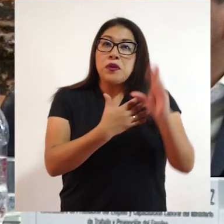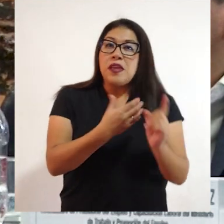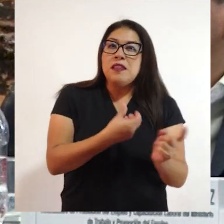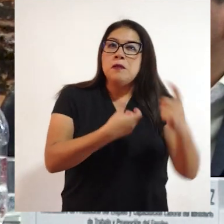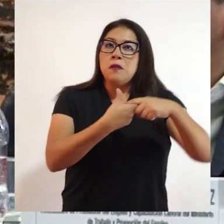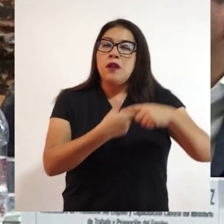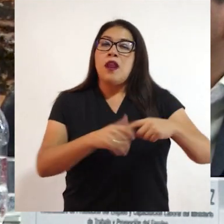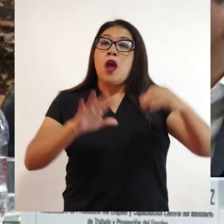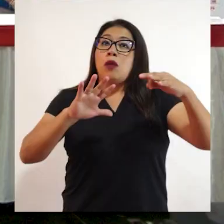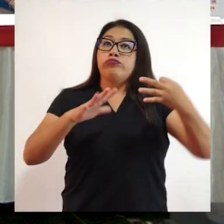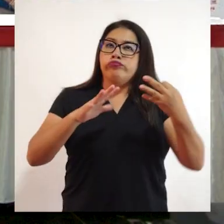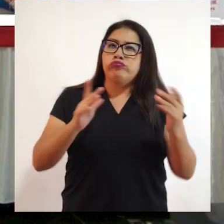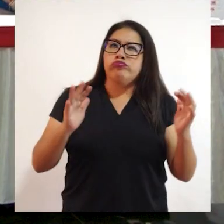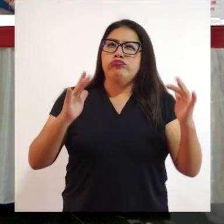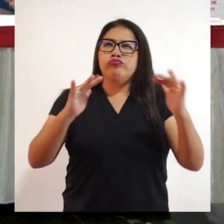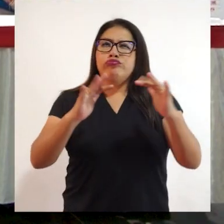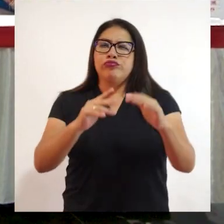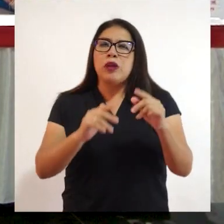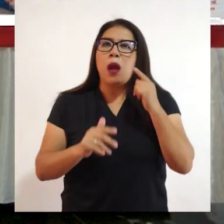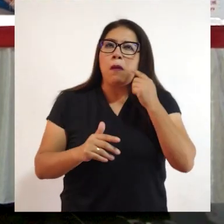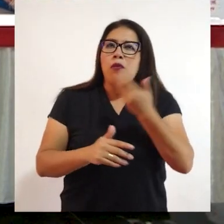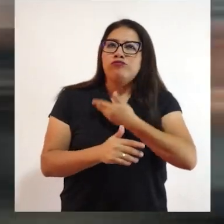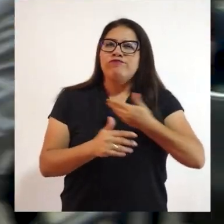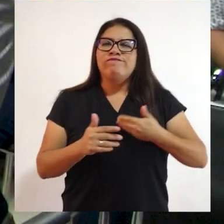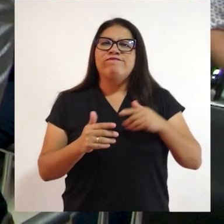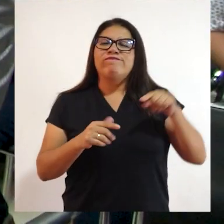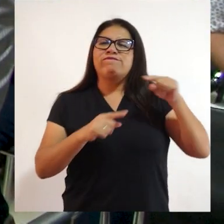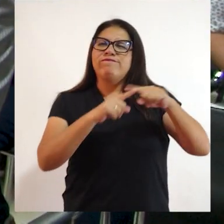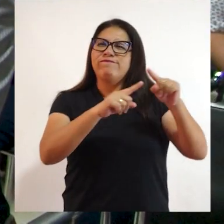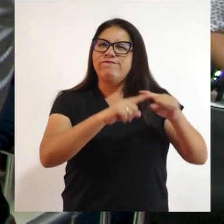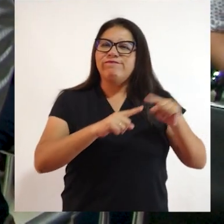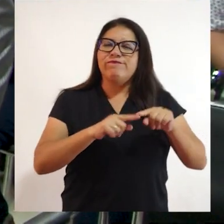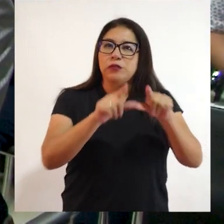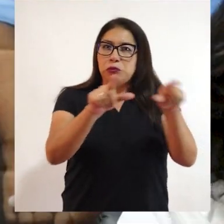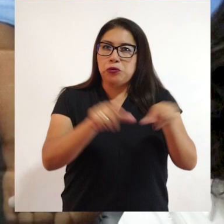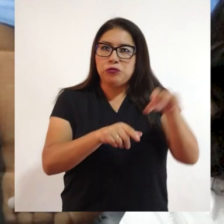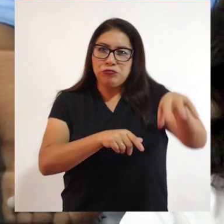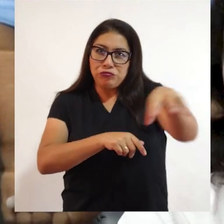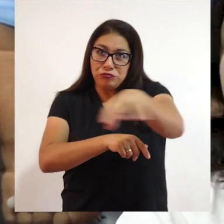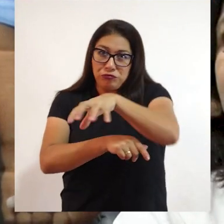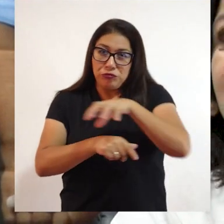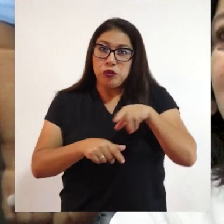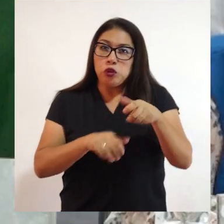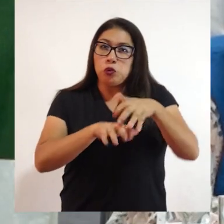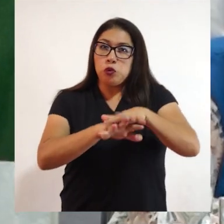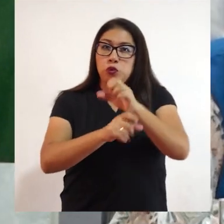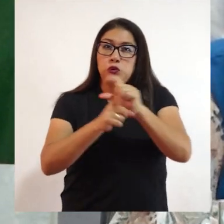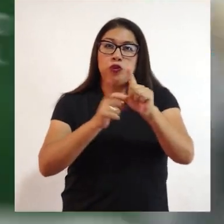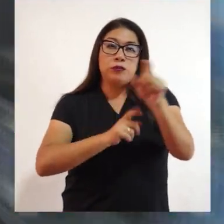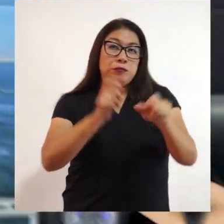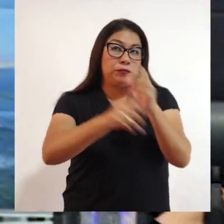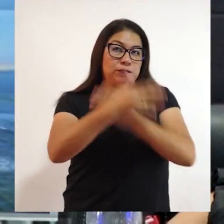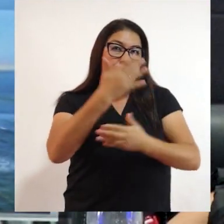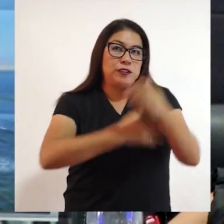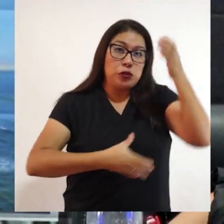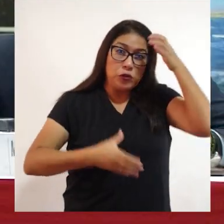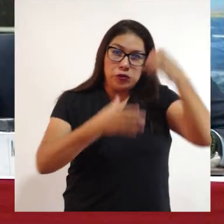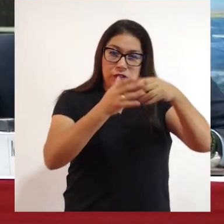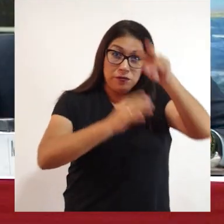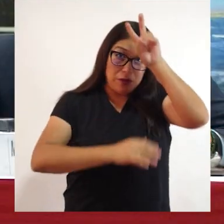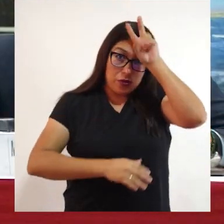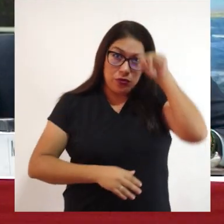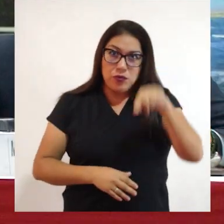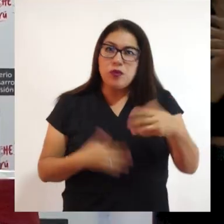CONADIS participó en la octava audiencia pública descentralizada de la Comisión de Inclusión Social y Personas con Discapacidad del Congreso